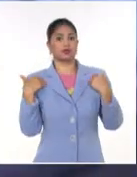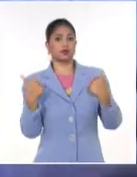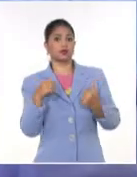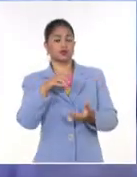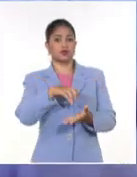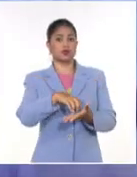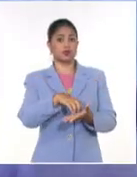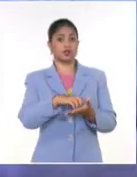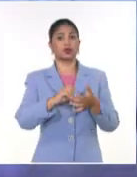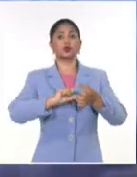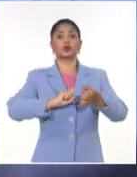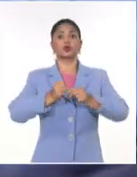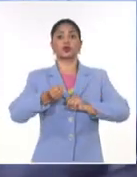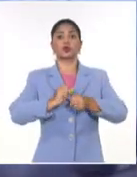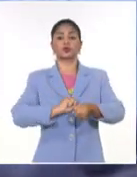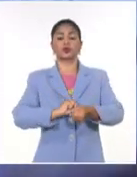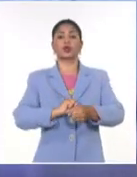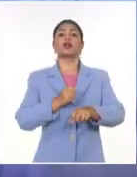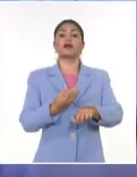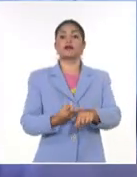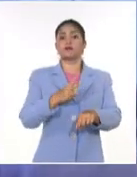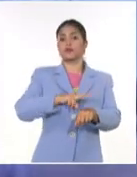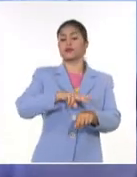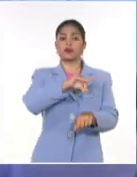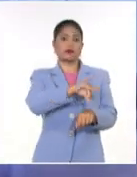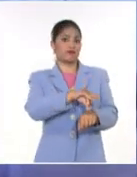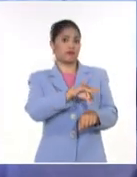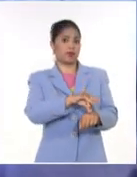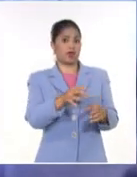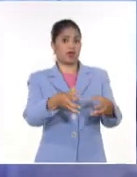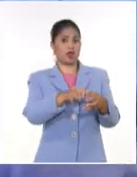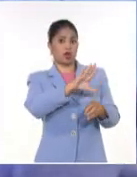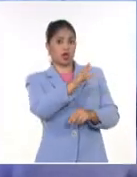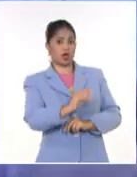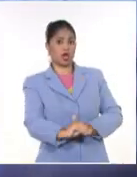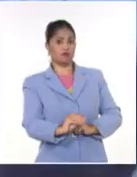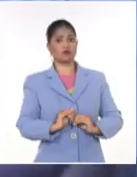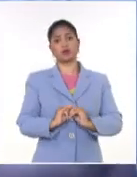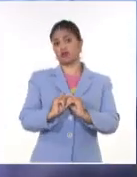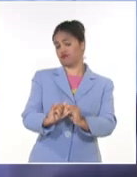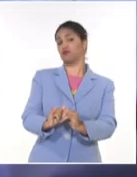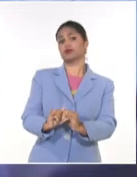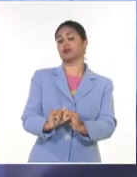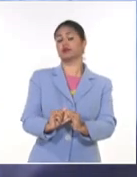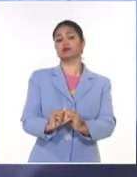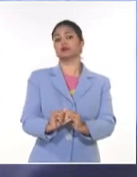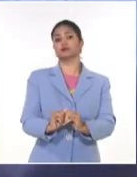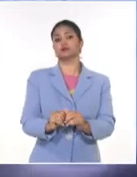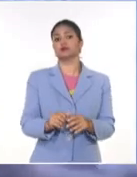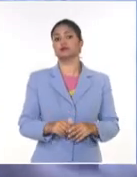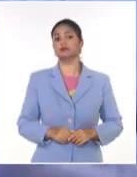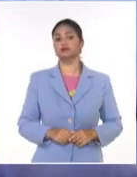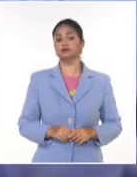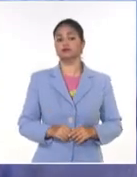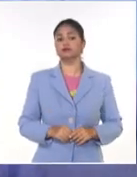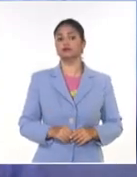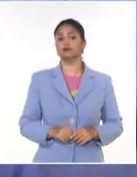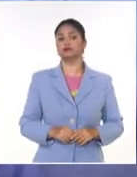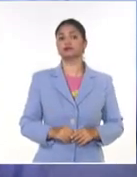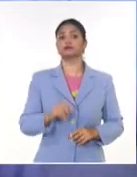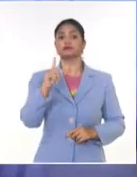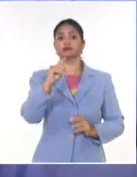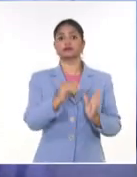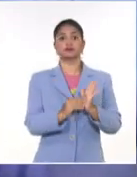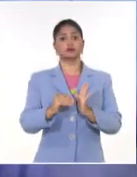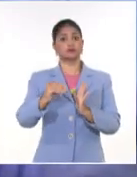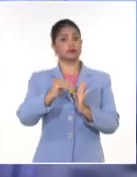Enfermedades de la Unión Africana, Jean Kaseya, afirmó que se aproxima a África, bueno, que aproximadamente a África alrededor de 1 millón de dosis